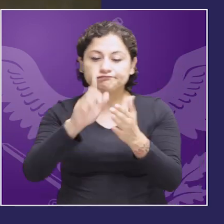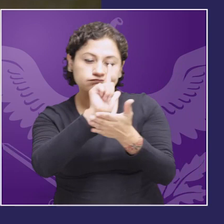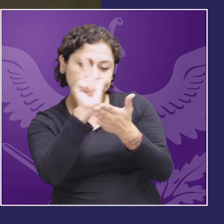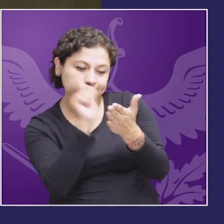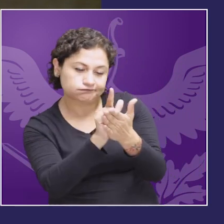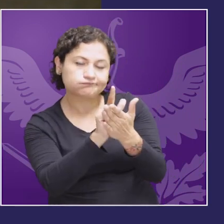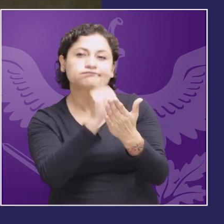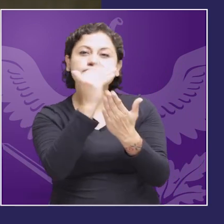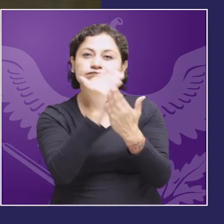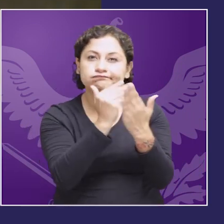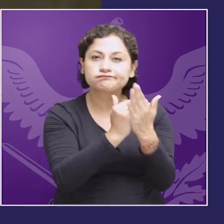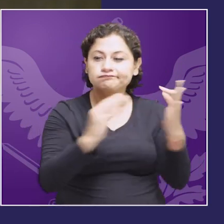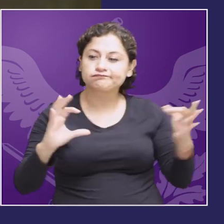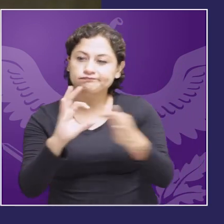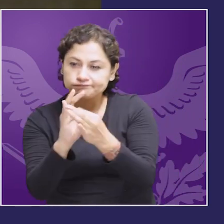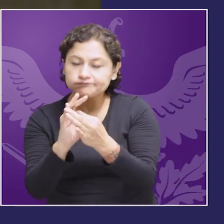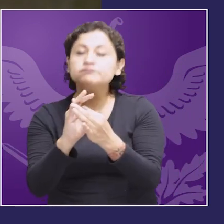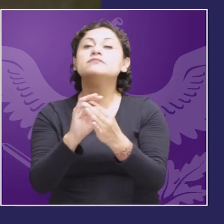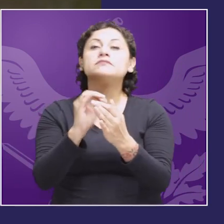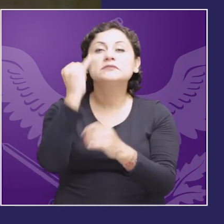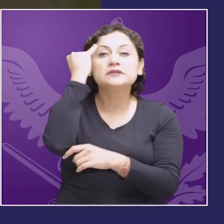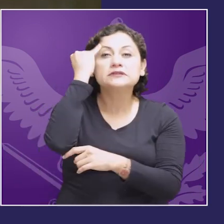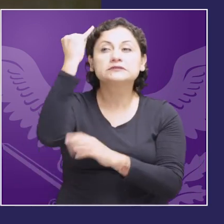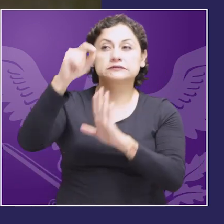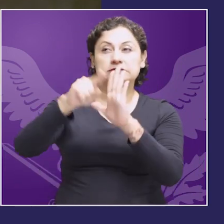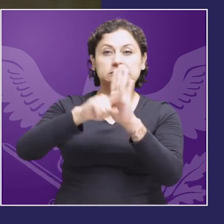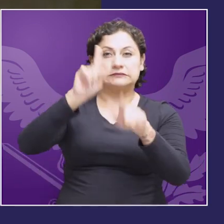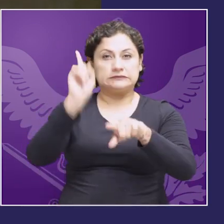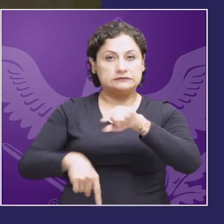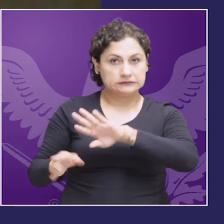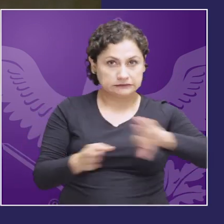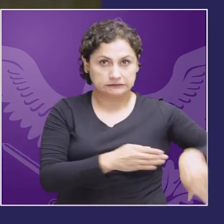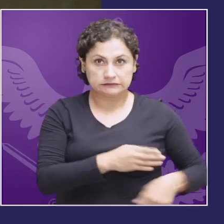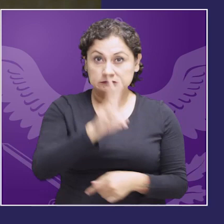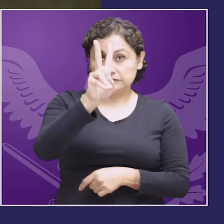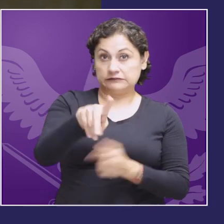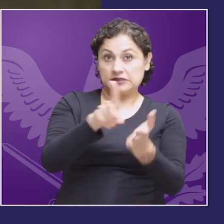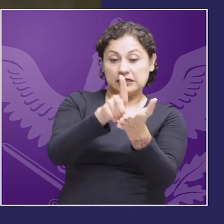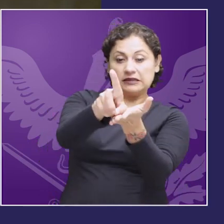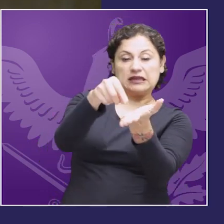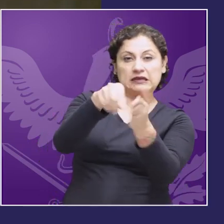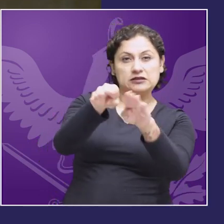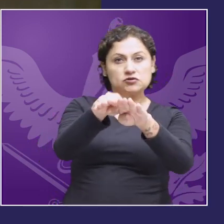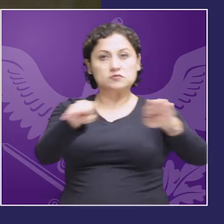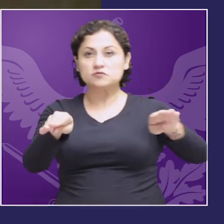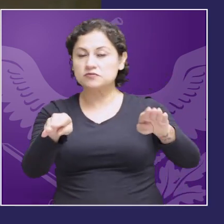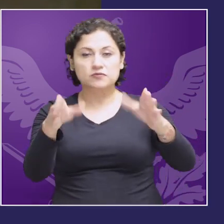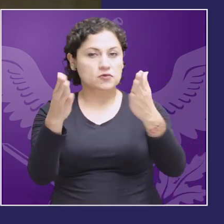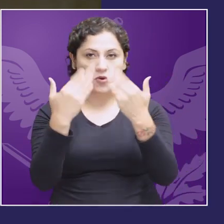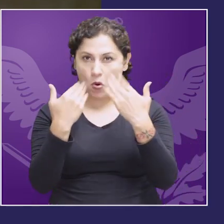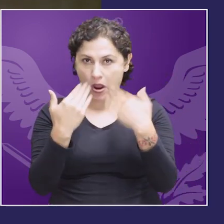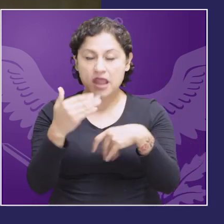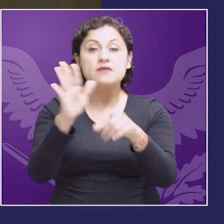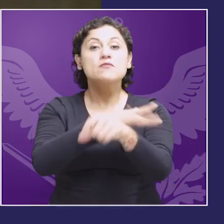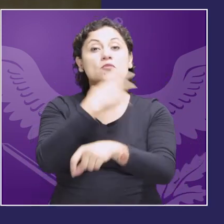el derecho con esta perspectiva que permita identificar los sesgos y descartarlos. El derecho